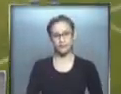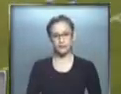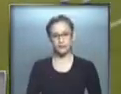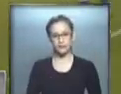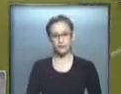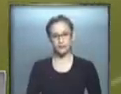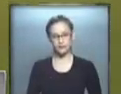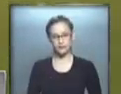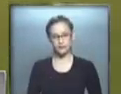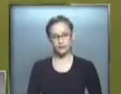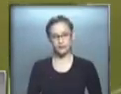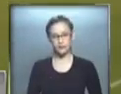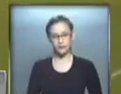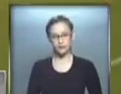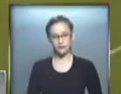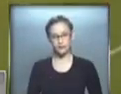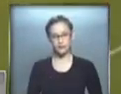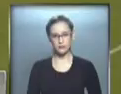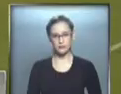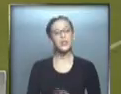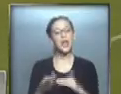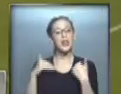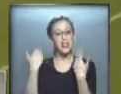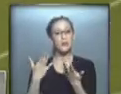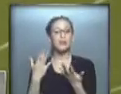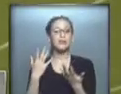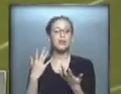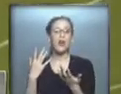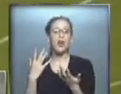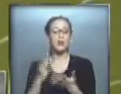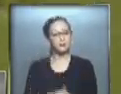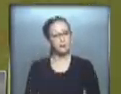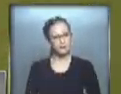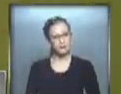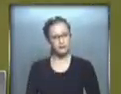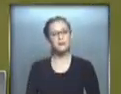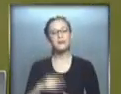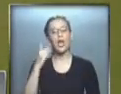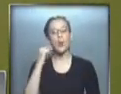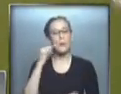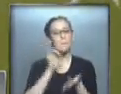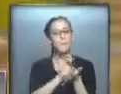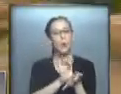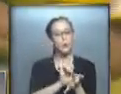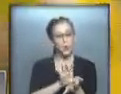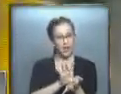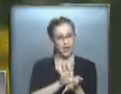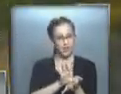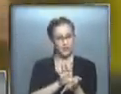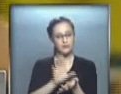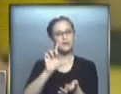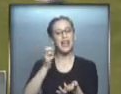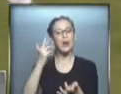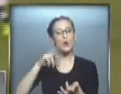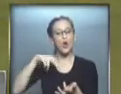pero que si lo iba a hacer después de quedarse en un hombre de más porque debe ver un expulsado en este partido roja para carmona